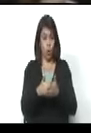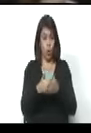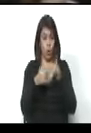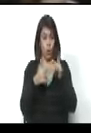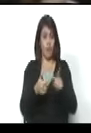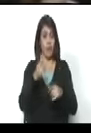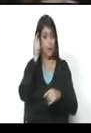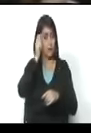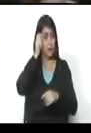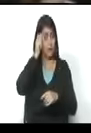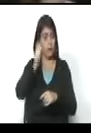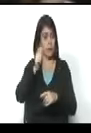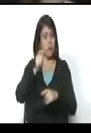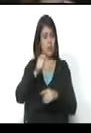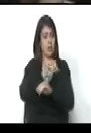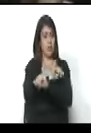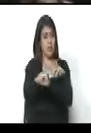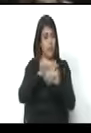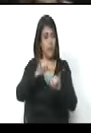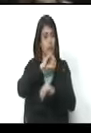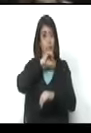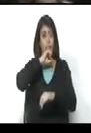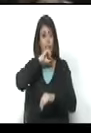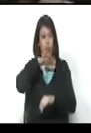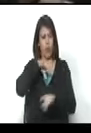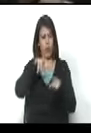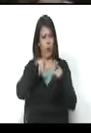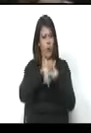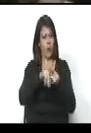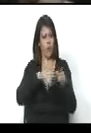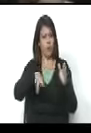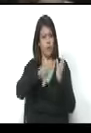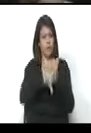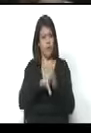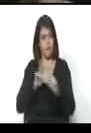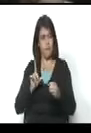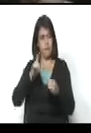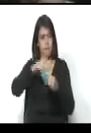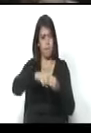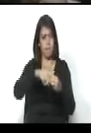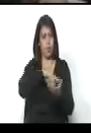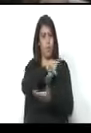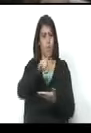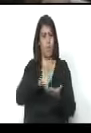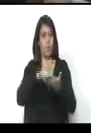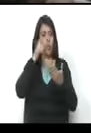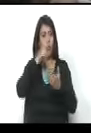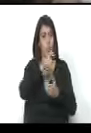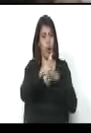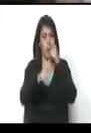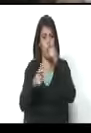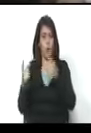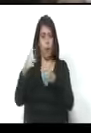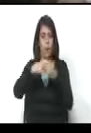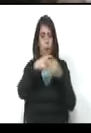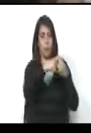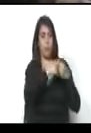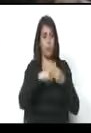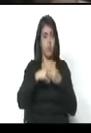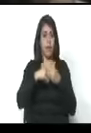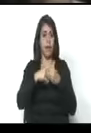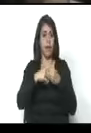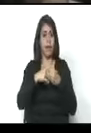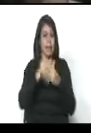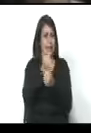la teoría neoliberal del fin de la historia, la dependencia absoluta de los pueblos.